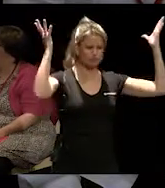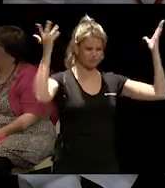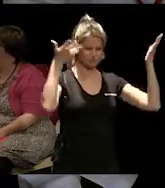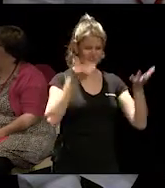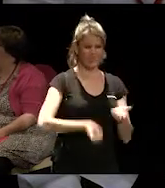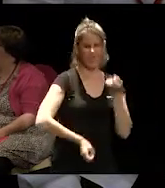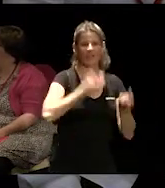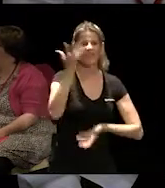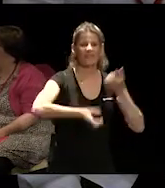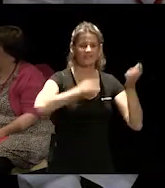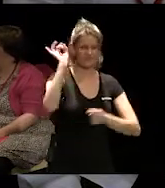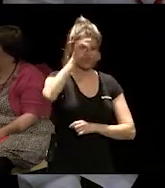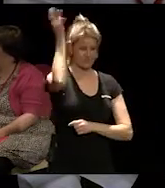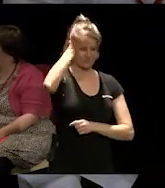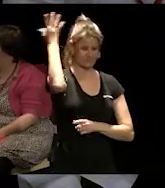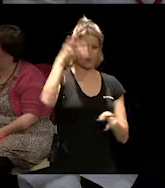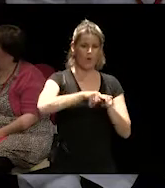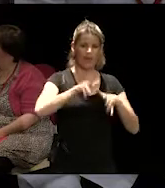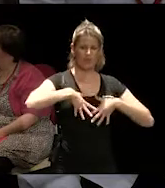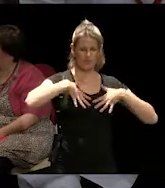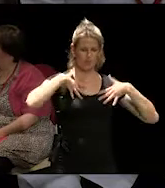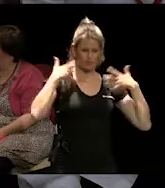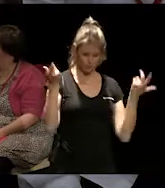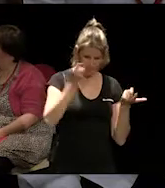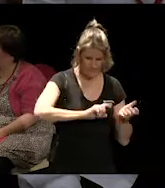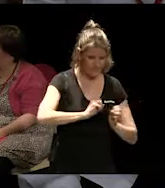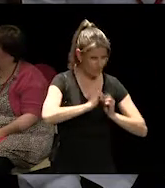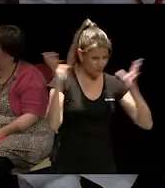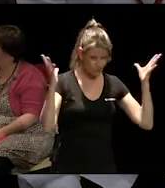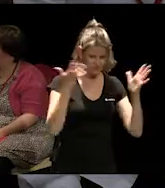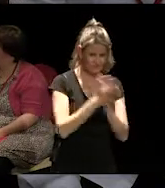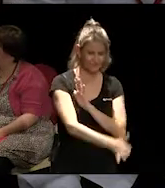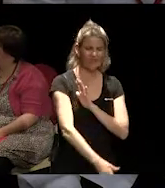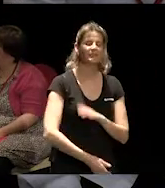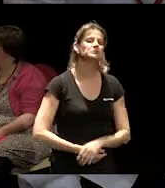explosión también de emoción.